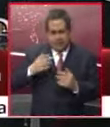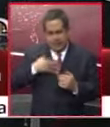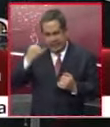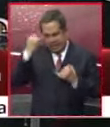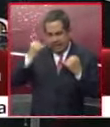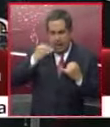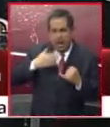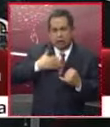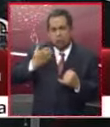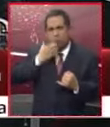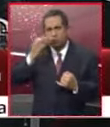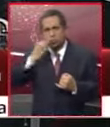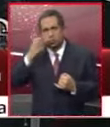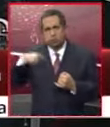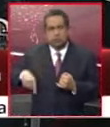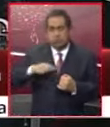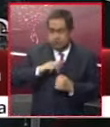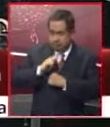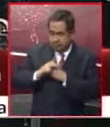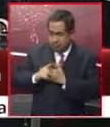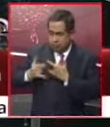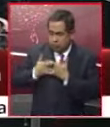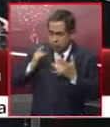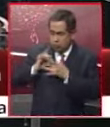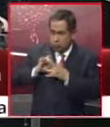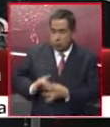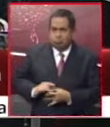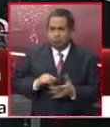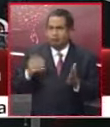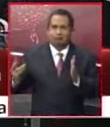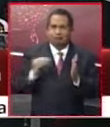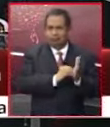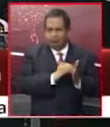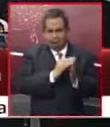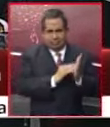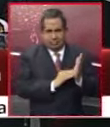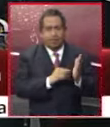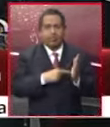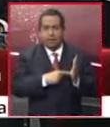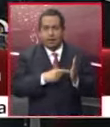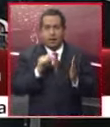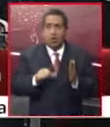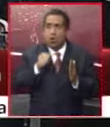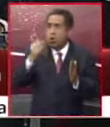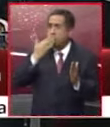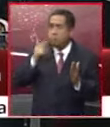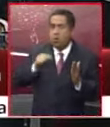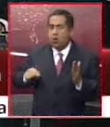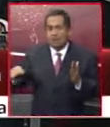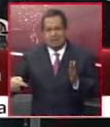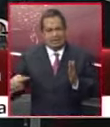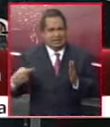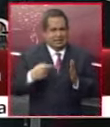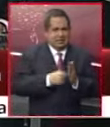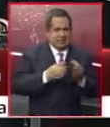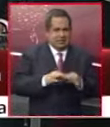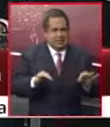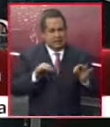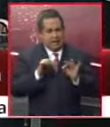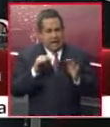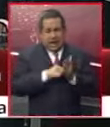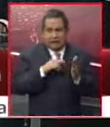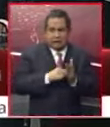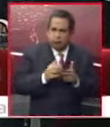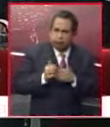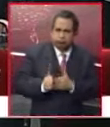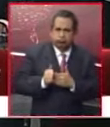ideología y la historia de nuestra nación, y como ningún otro hito jurídico histórico le ha dado forma y